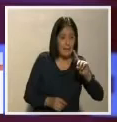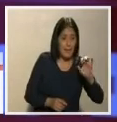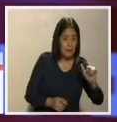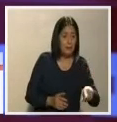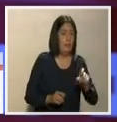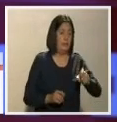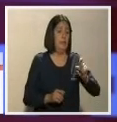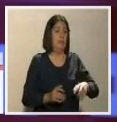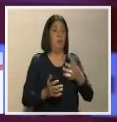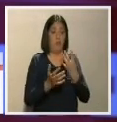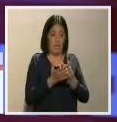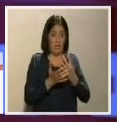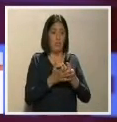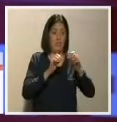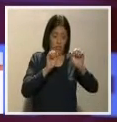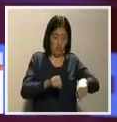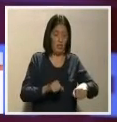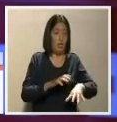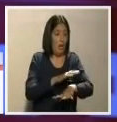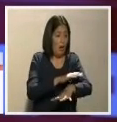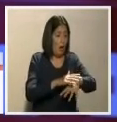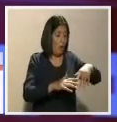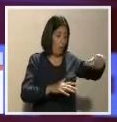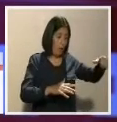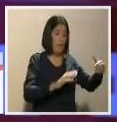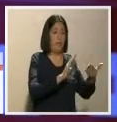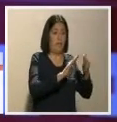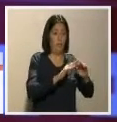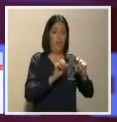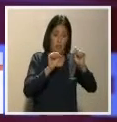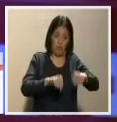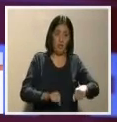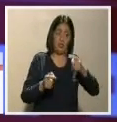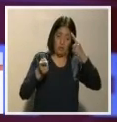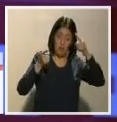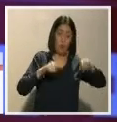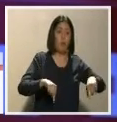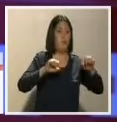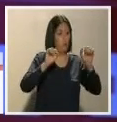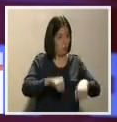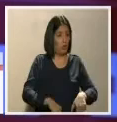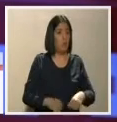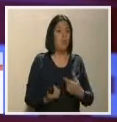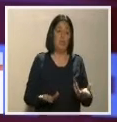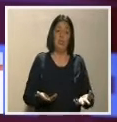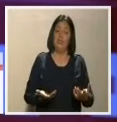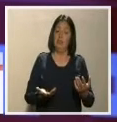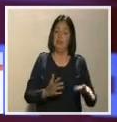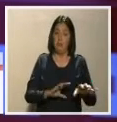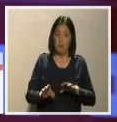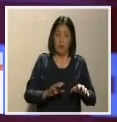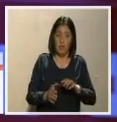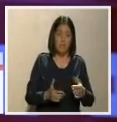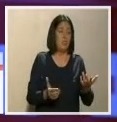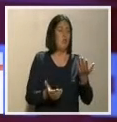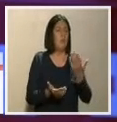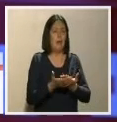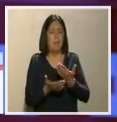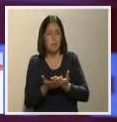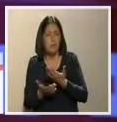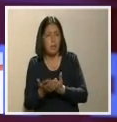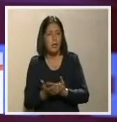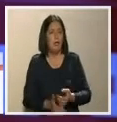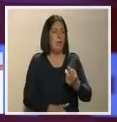cárceles fuera de las ciudades. Estamos totalmente de acuerdo en eso. Tenemos que hacer un experimento